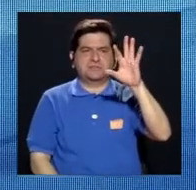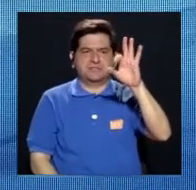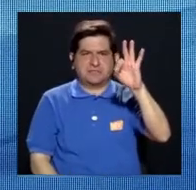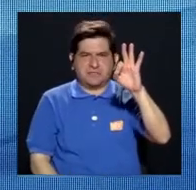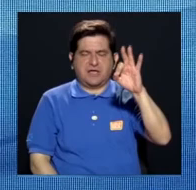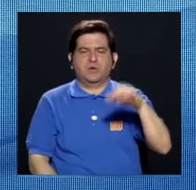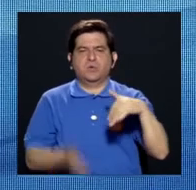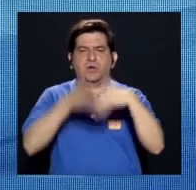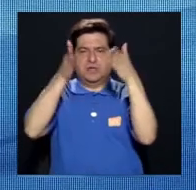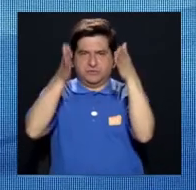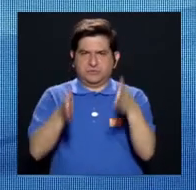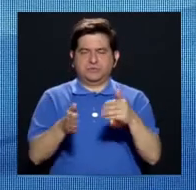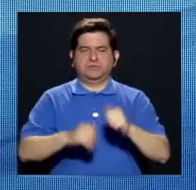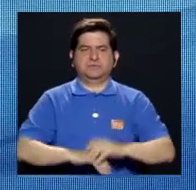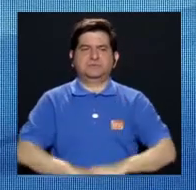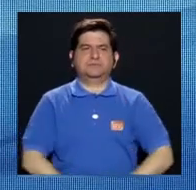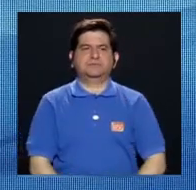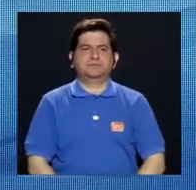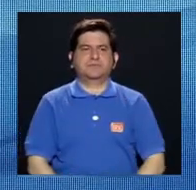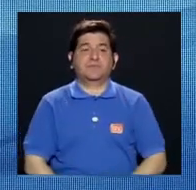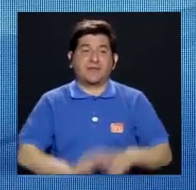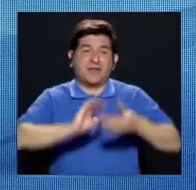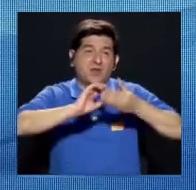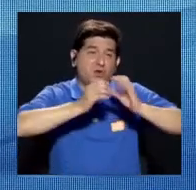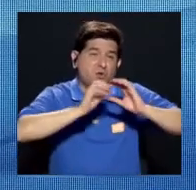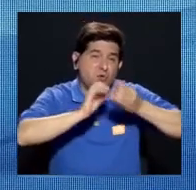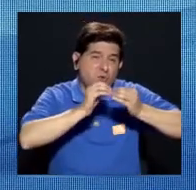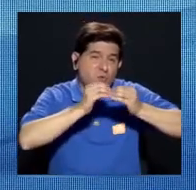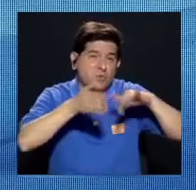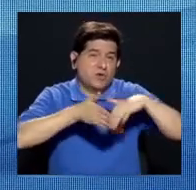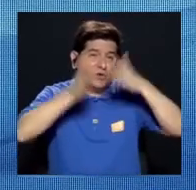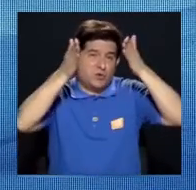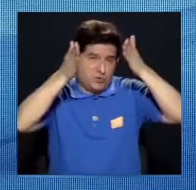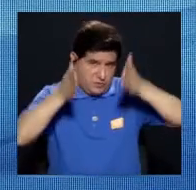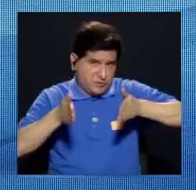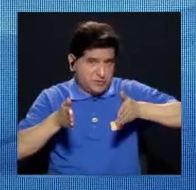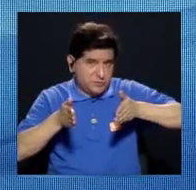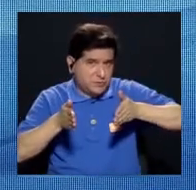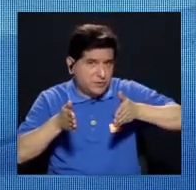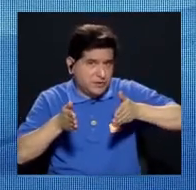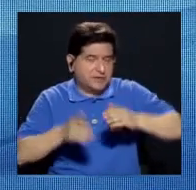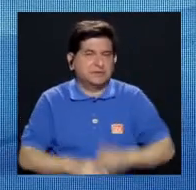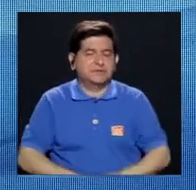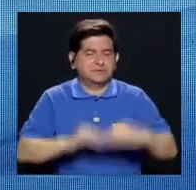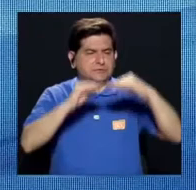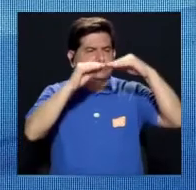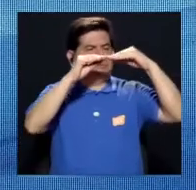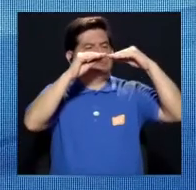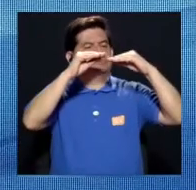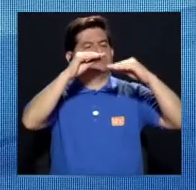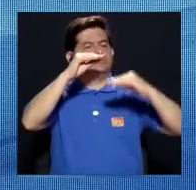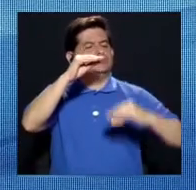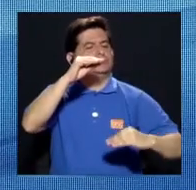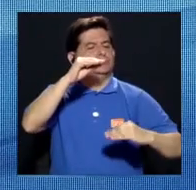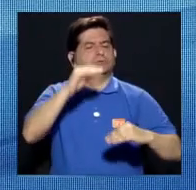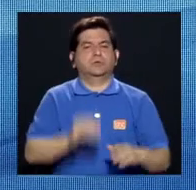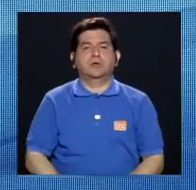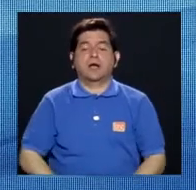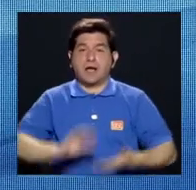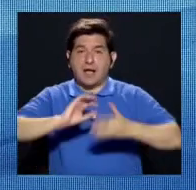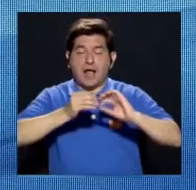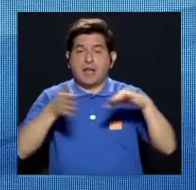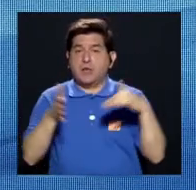6,569 estudiantes. Una cantidad de estudiantes inferior a